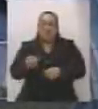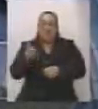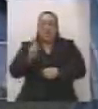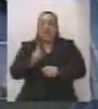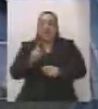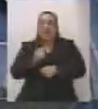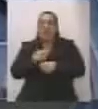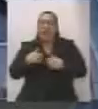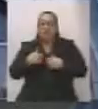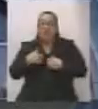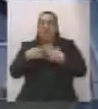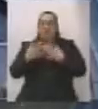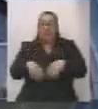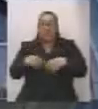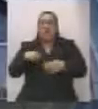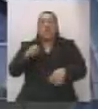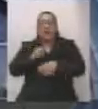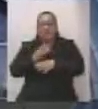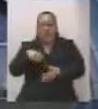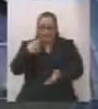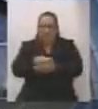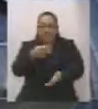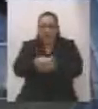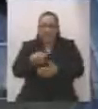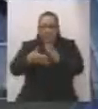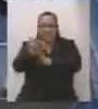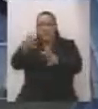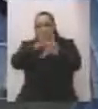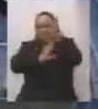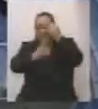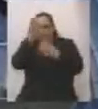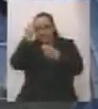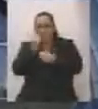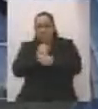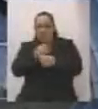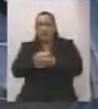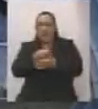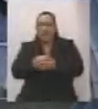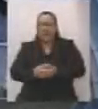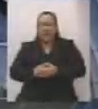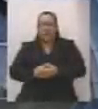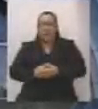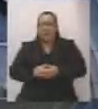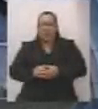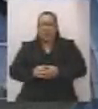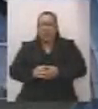los productores no tienen suficientes intensivos para pagar esta capacitación laboral.